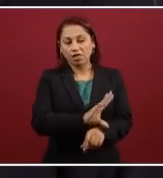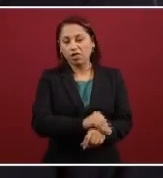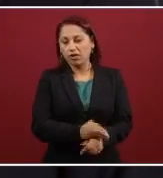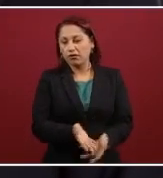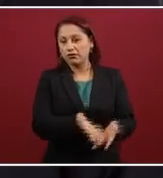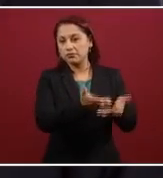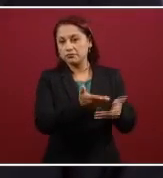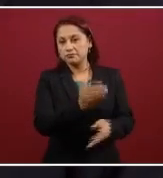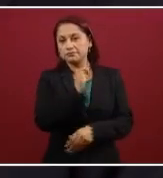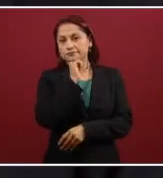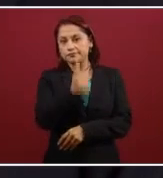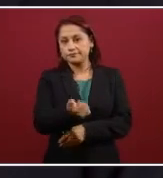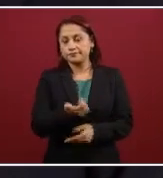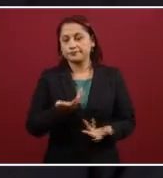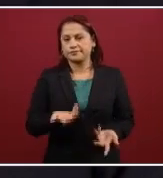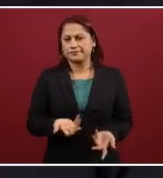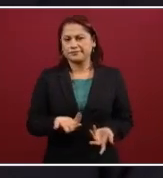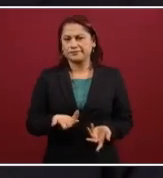Ese era